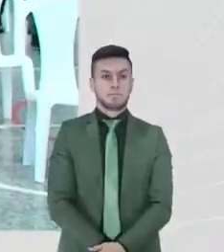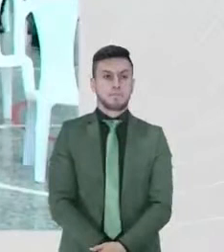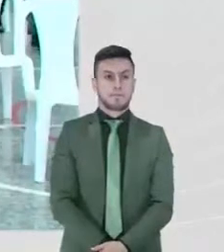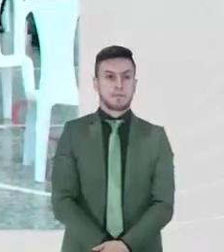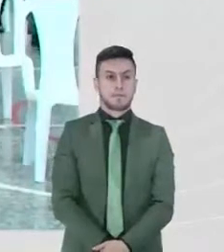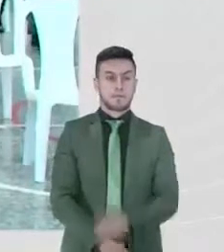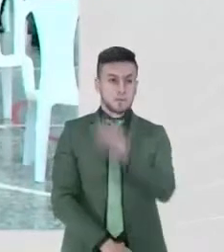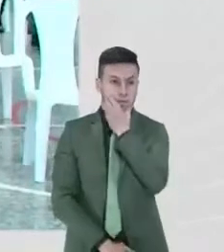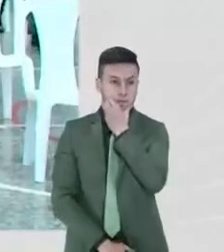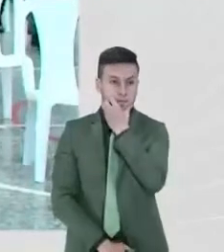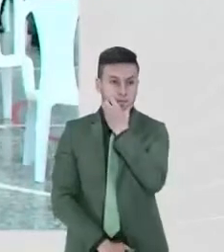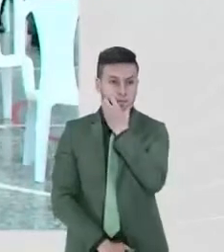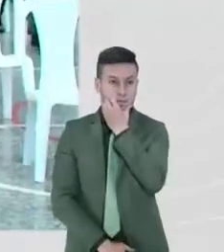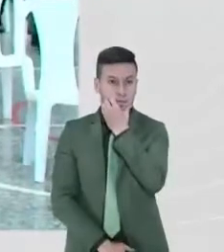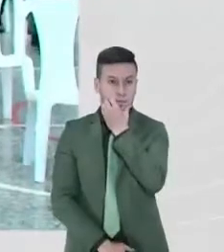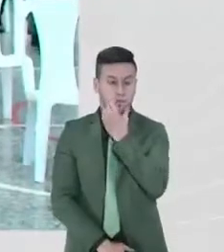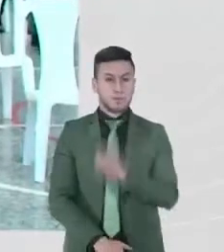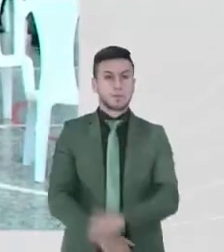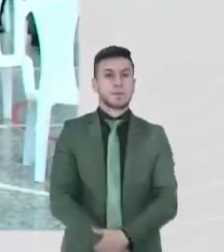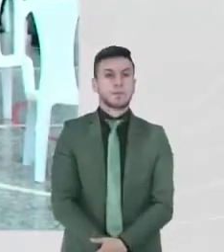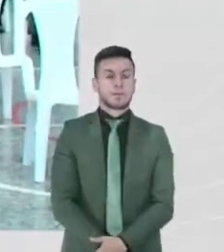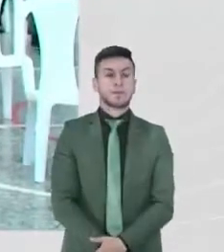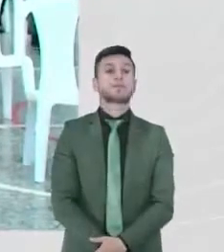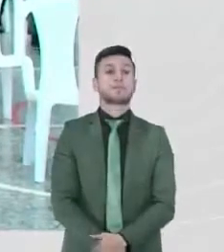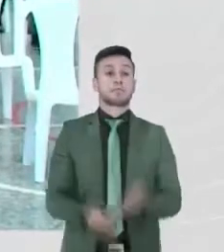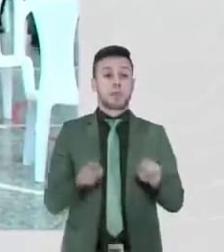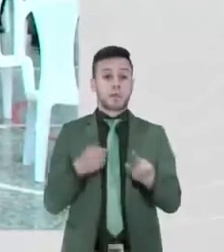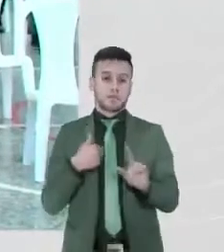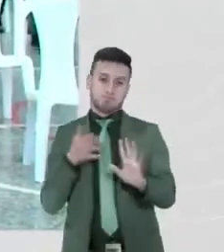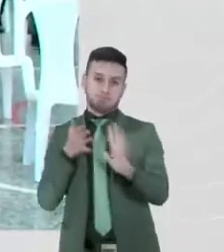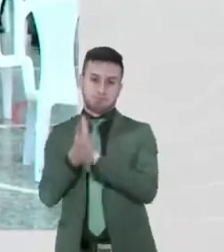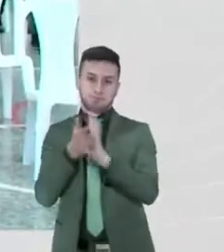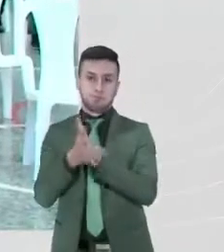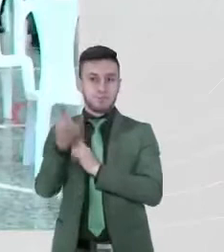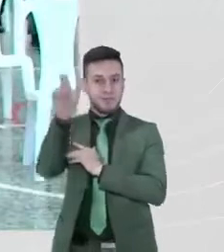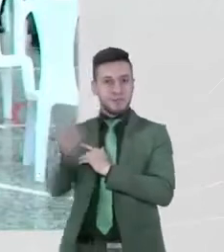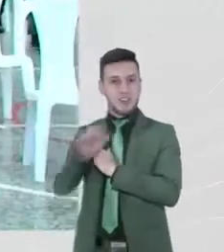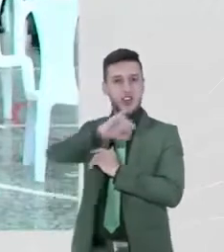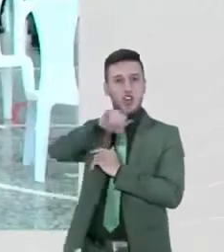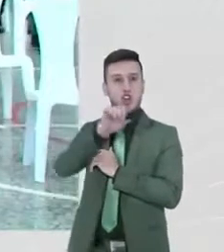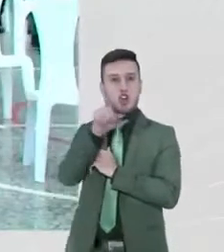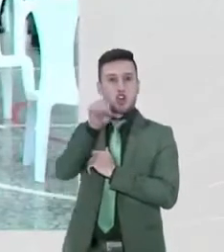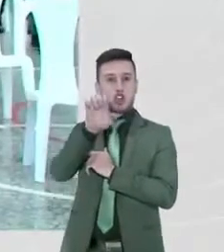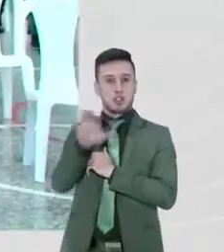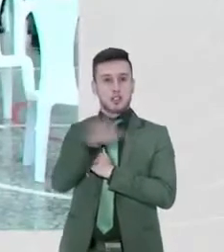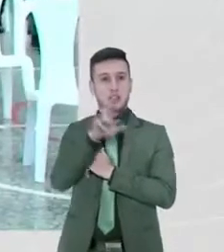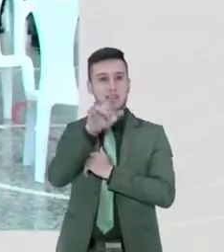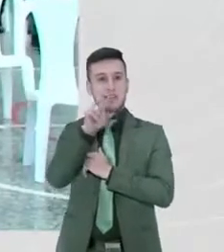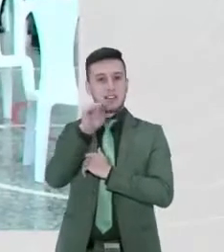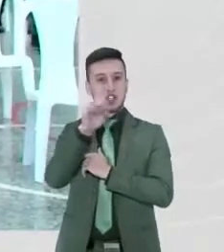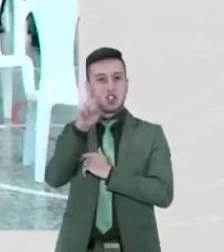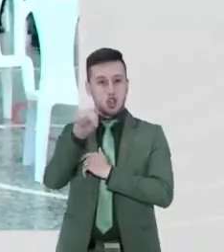Mientras volvemos con usted, mencionarles que José Rincón ya dejó su